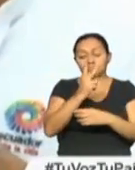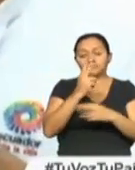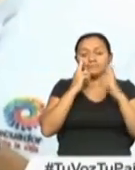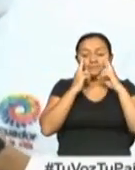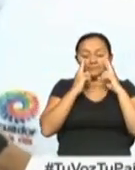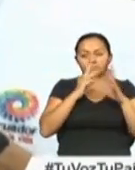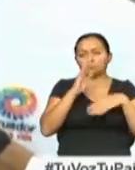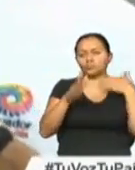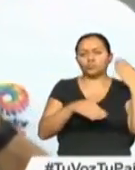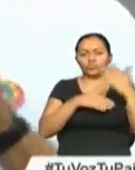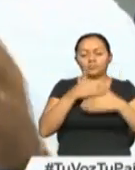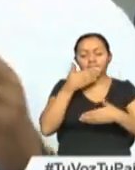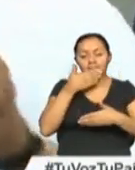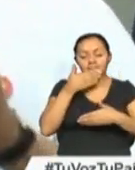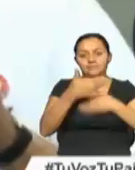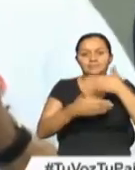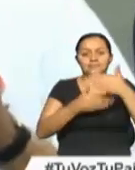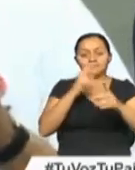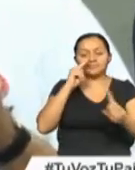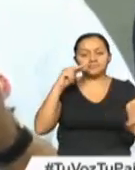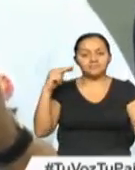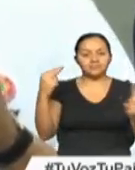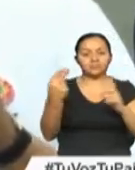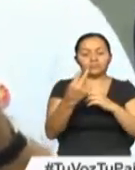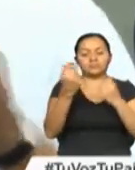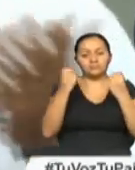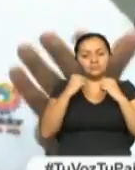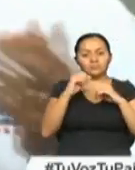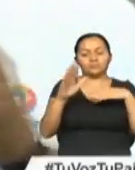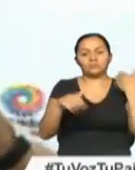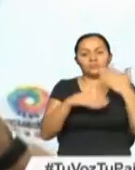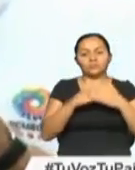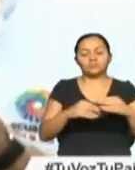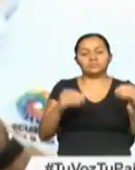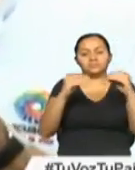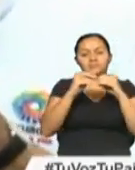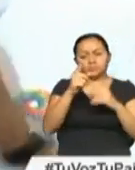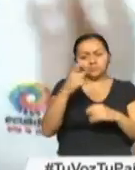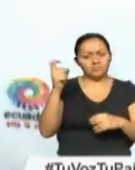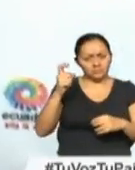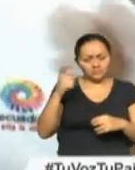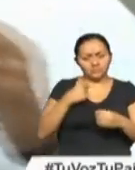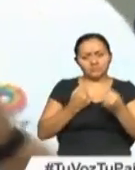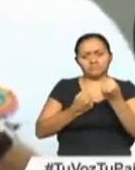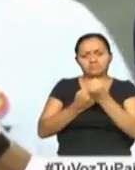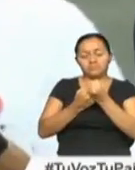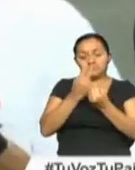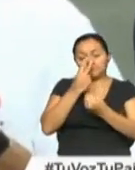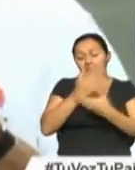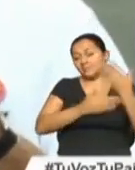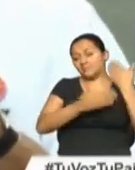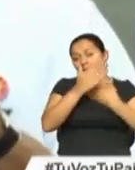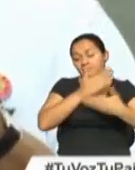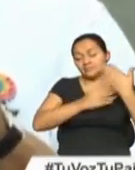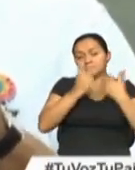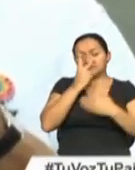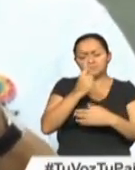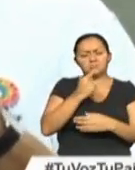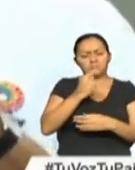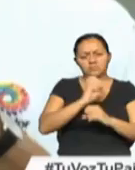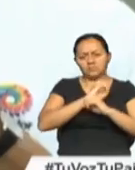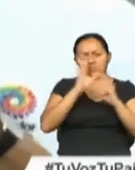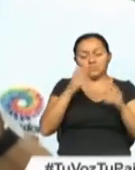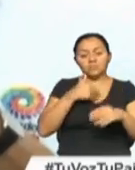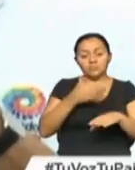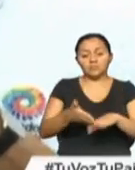ya recoge tu visión, tu esfuerzo, tu entrega, y tú sabes que cuentas con nosotros. Hace algunos días se